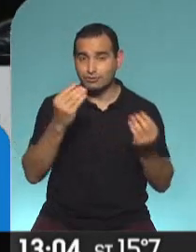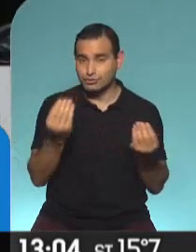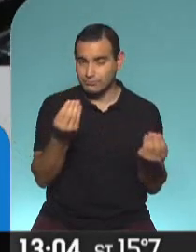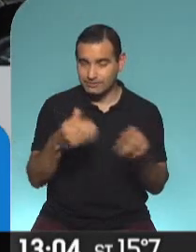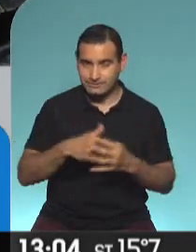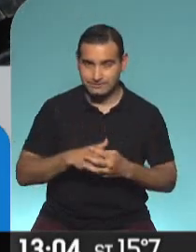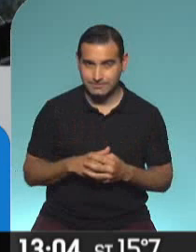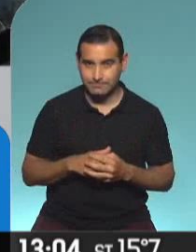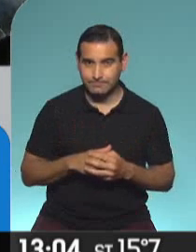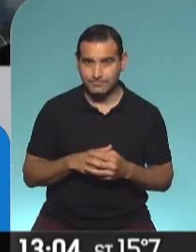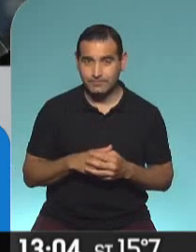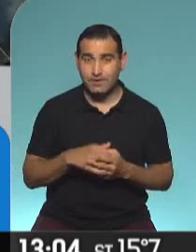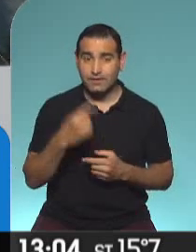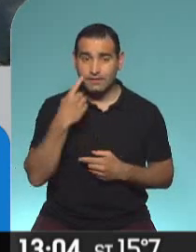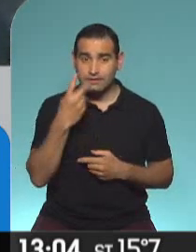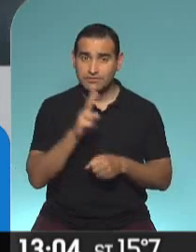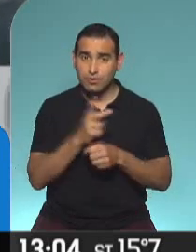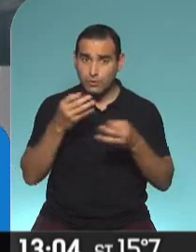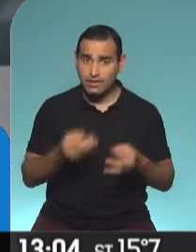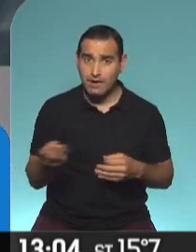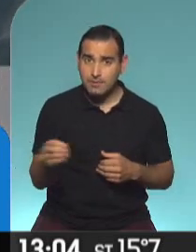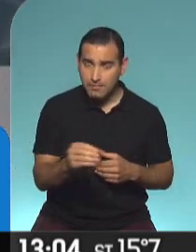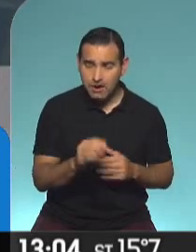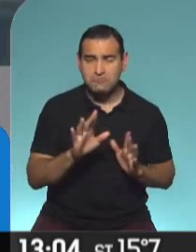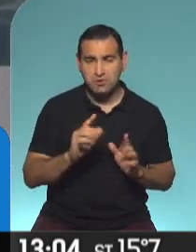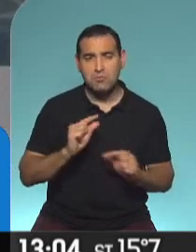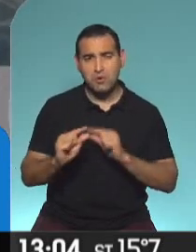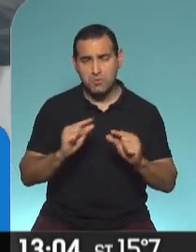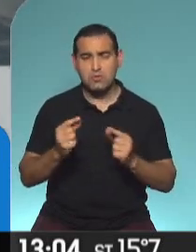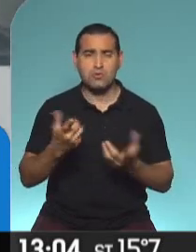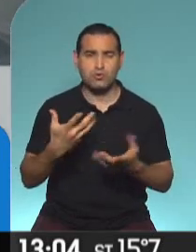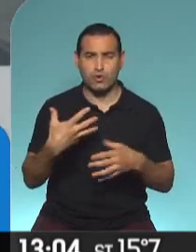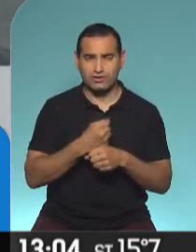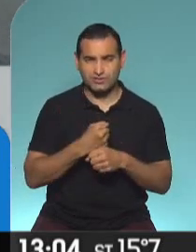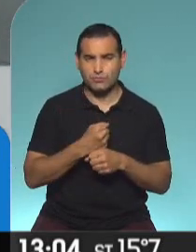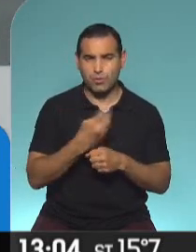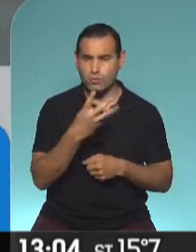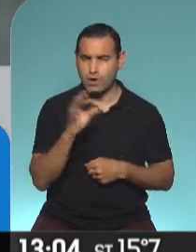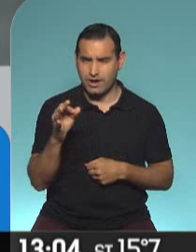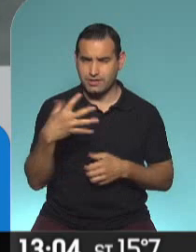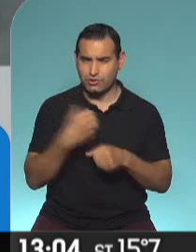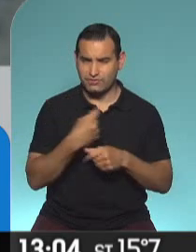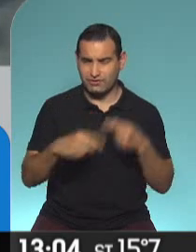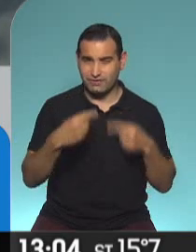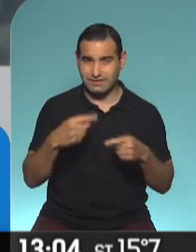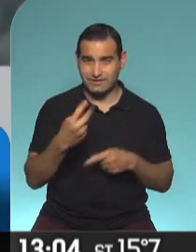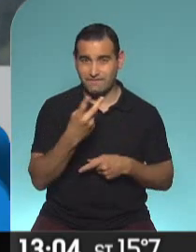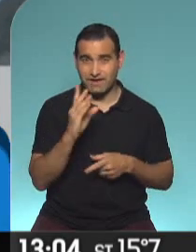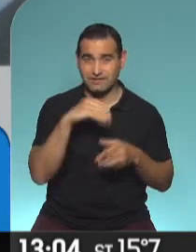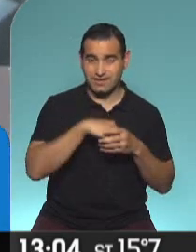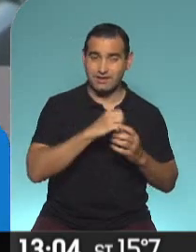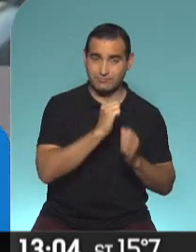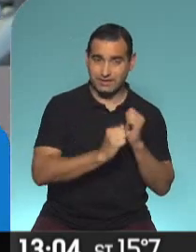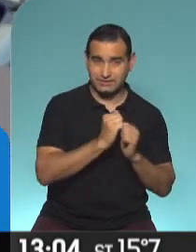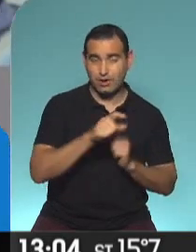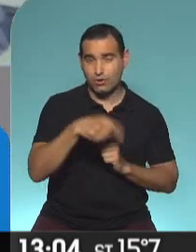Si comienzan a ver que hay mayor seguridad, lentamente las líneas de colectivos, casi 40, que pertenecen 20 a esta línea, a esta